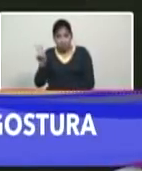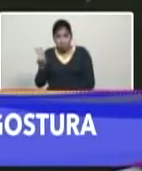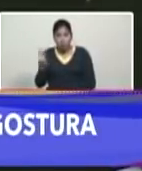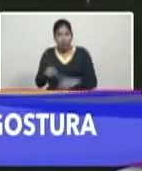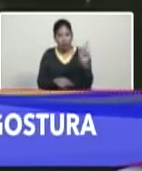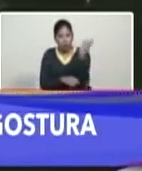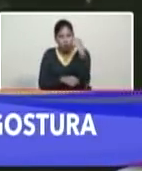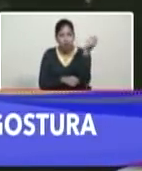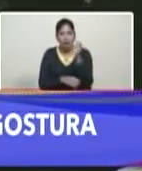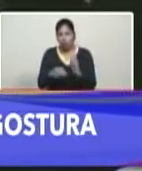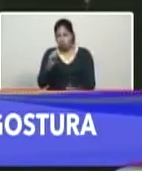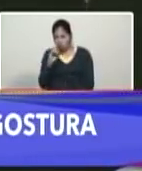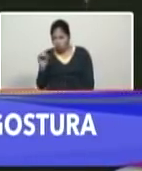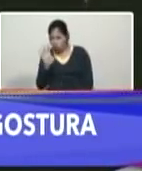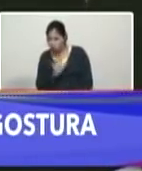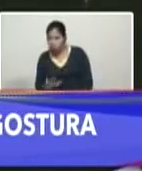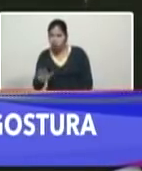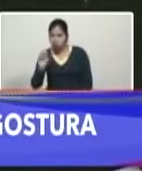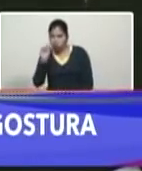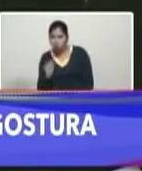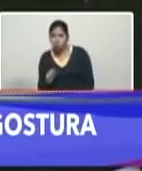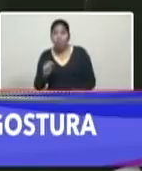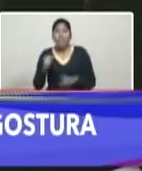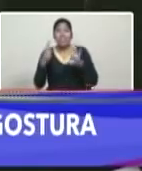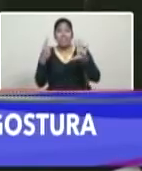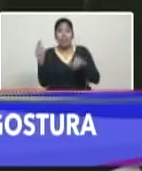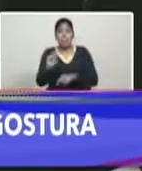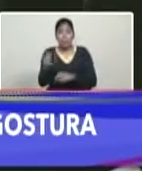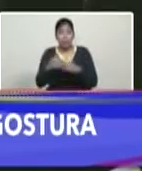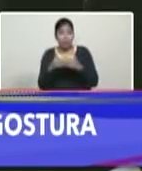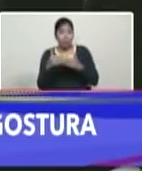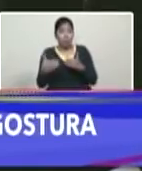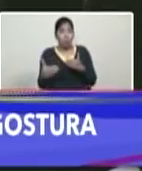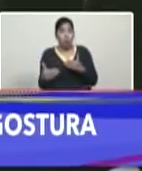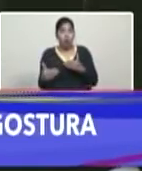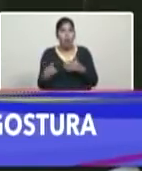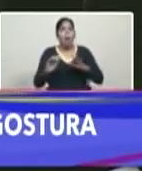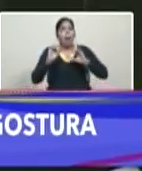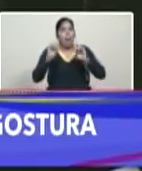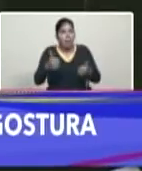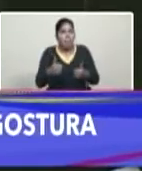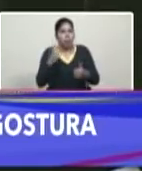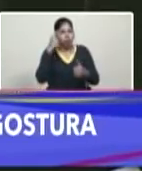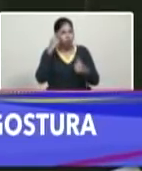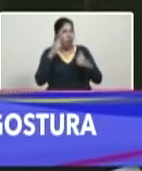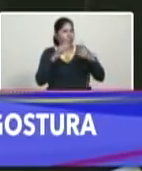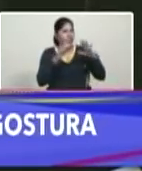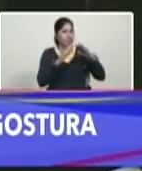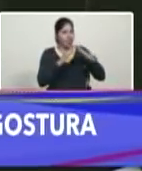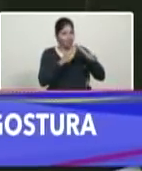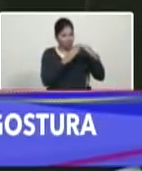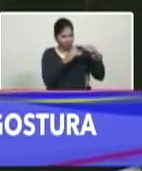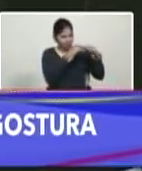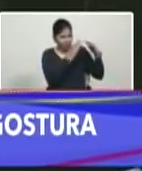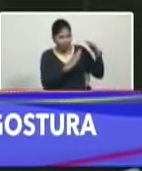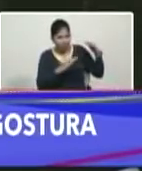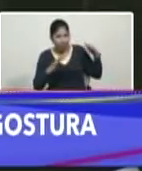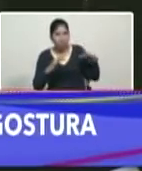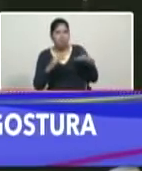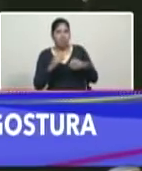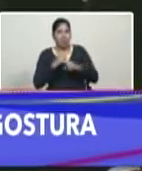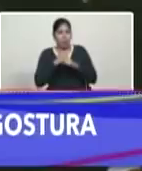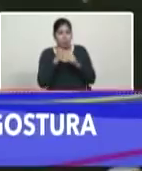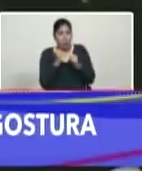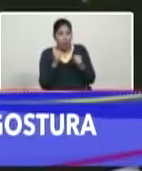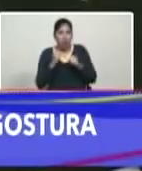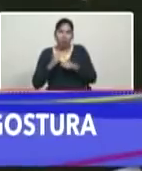llano venezolano, 6 meses después, a cruzar los páramos andinos y a libertar la Nueva Granada